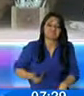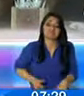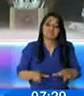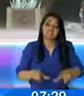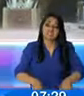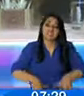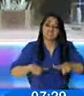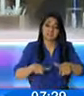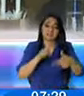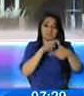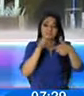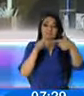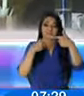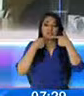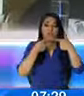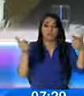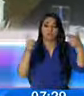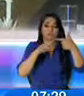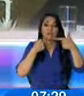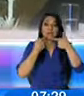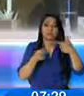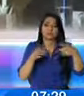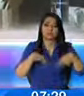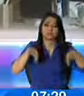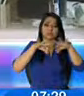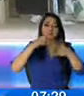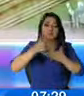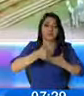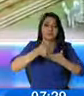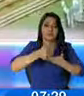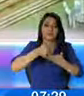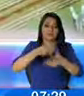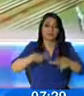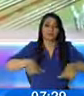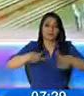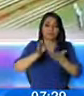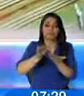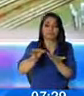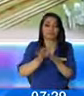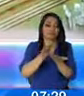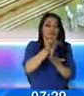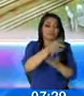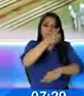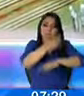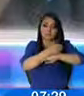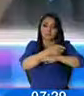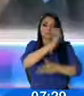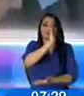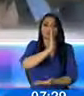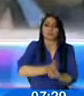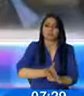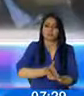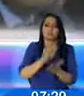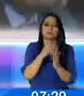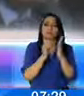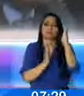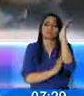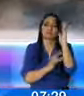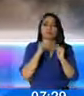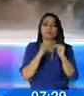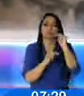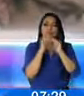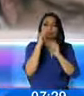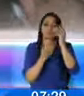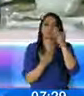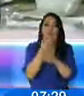al menos dos anuncios importantes y En beneficio de los sectores Rurales primero ordenó la suspensión de cualquier proyecto de construcción de